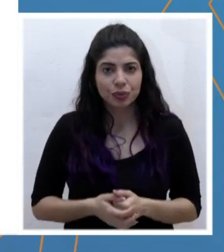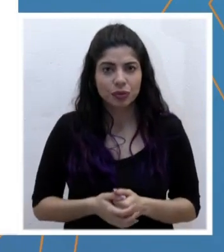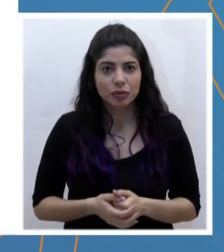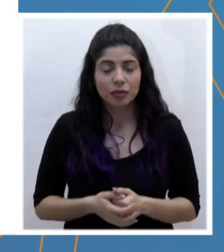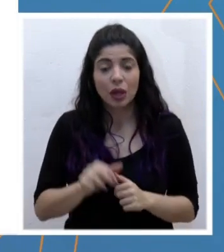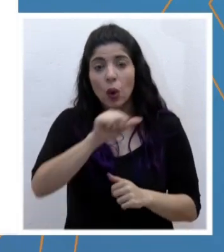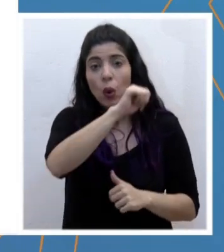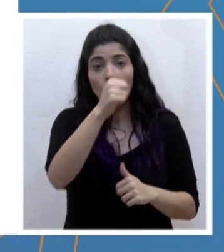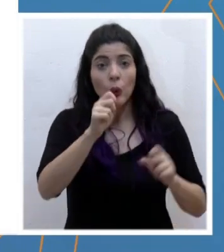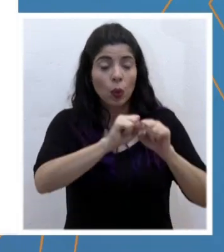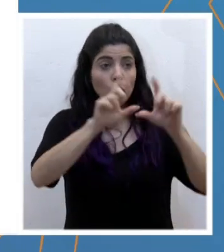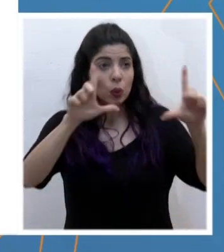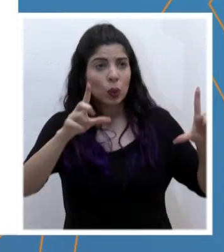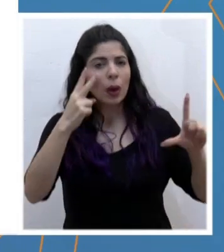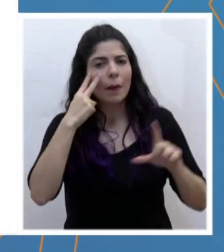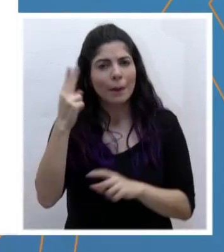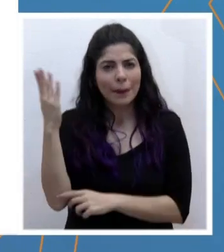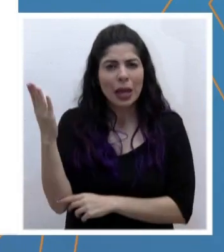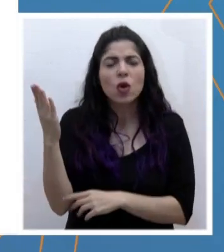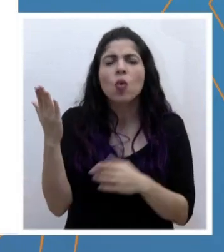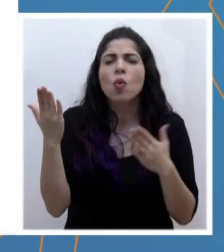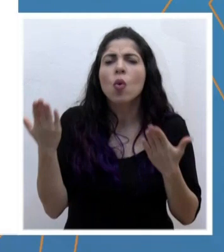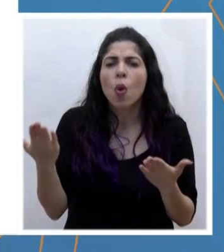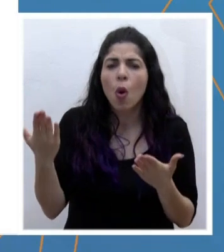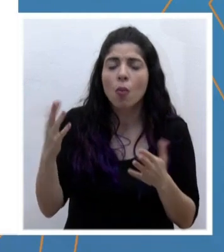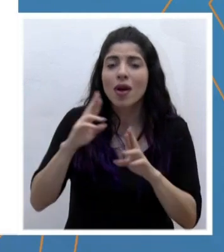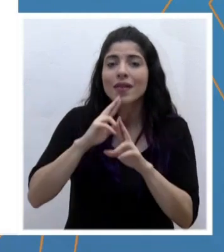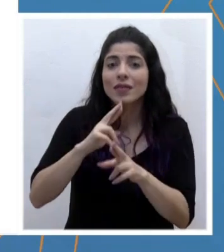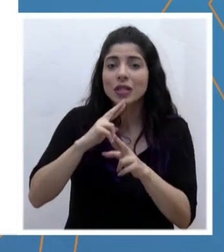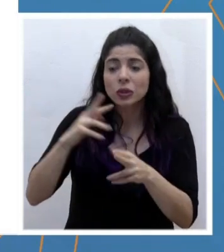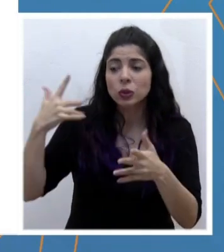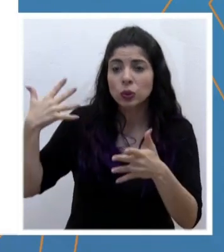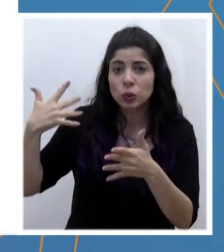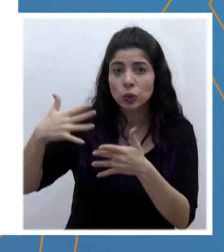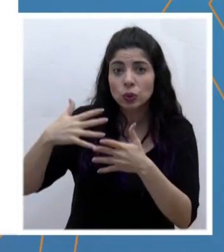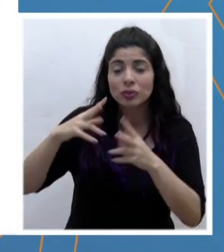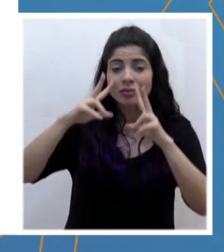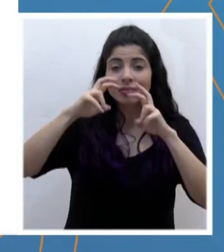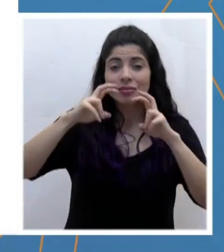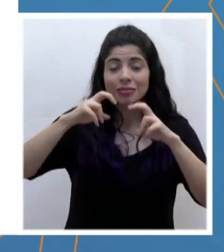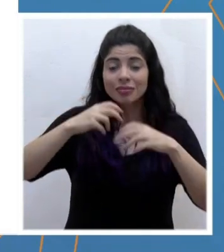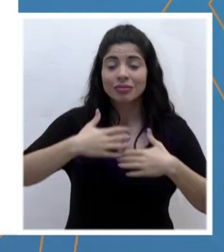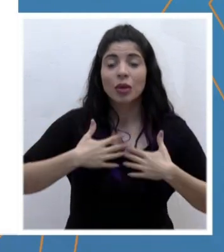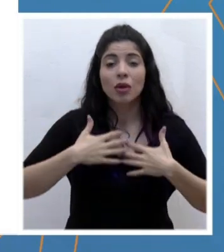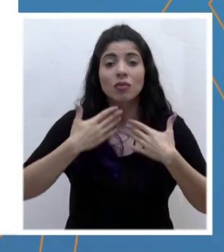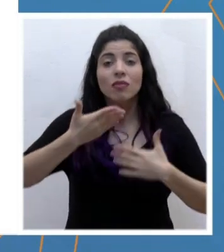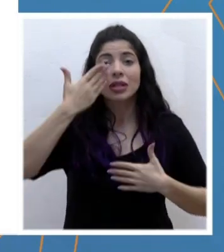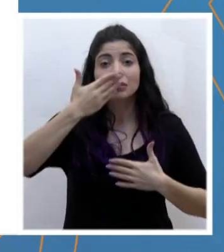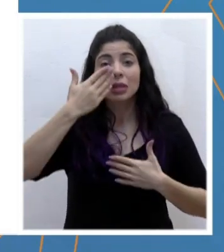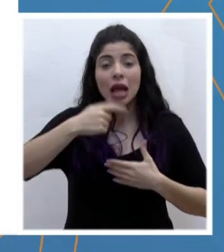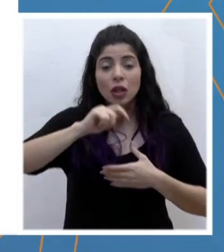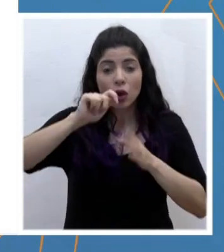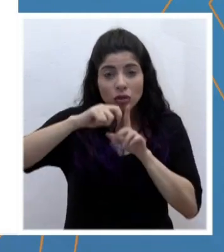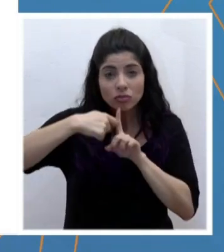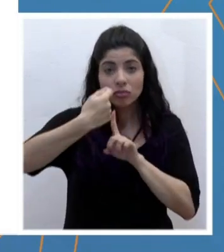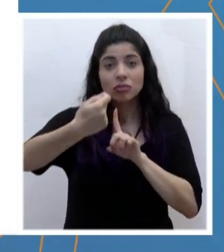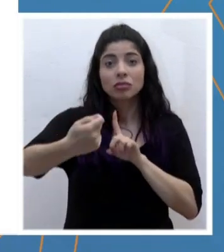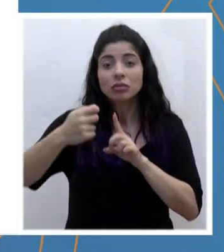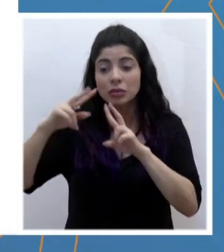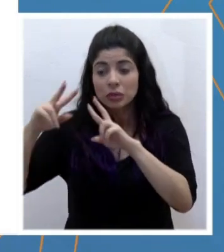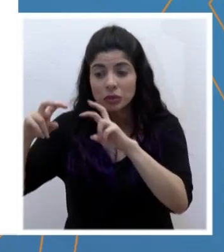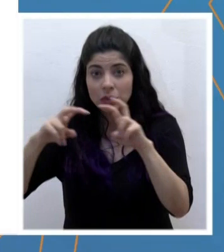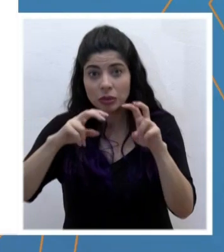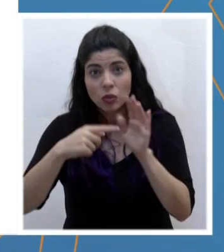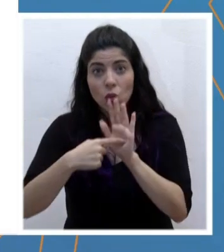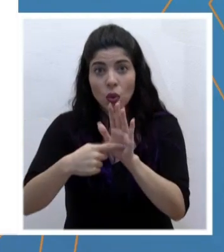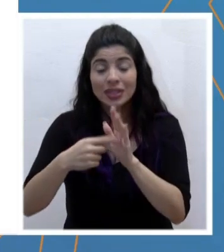En esta otra lámina podemos ver cómo estudiamos los resultados de las muestras respiratorias tomadas. Podemos evidenciar que